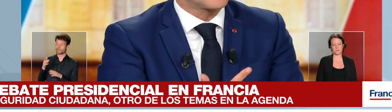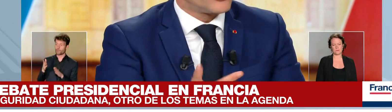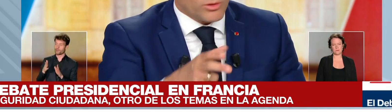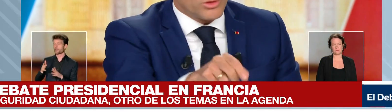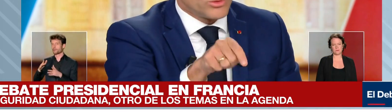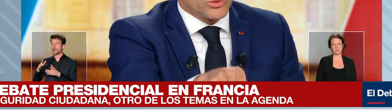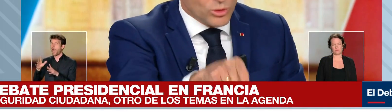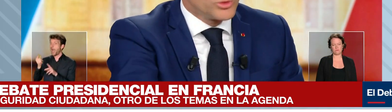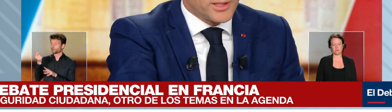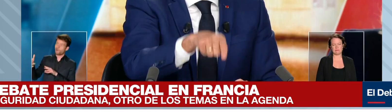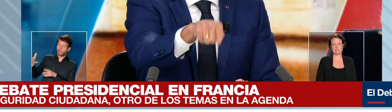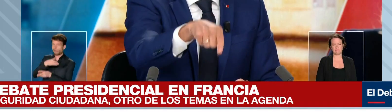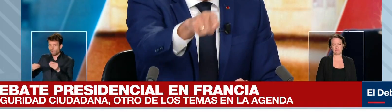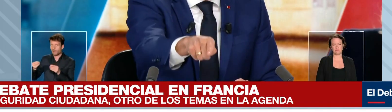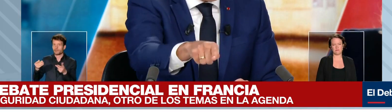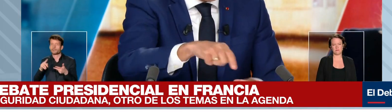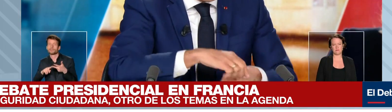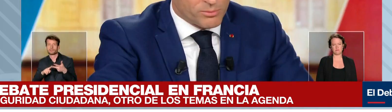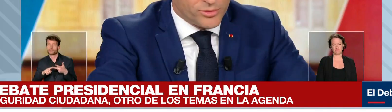Los terroristas, los agresores,